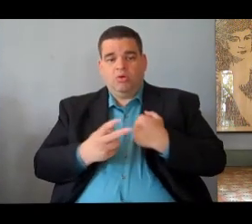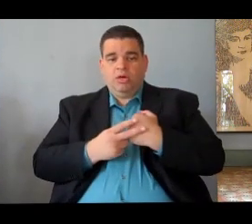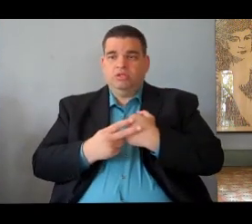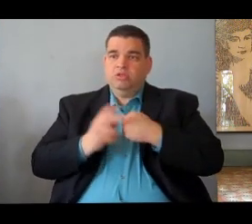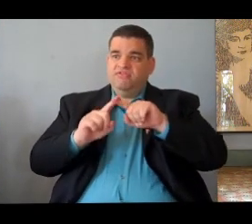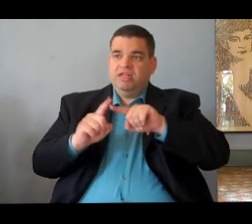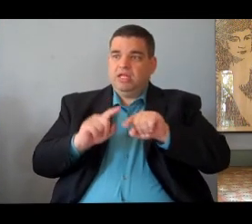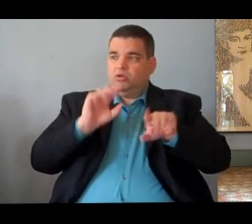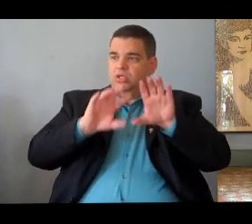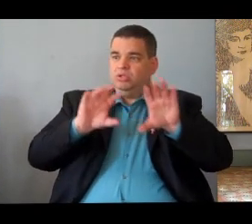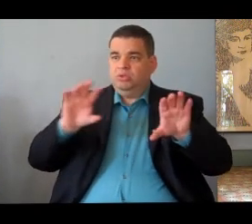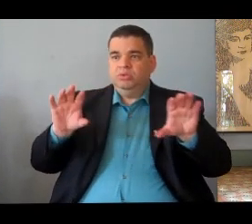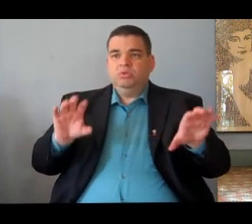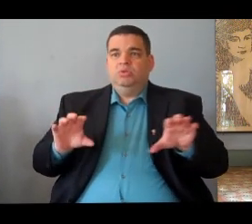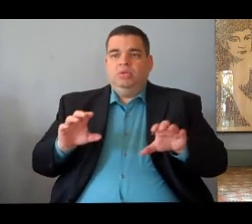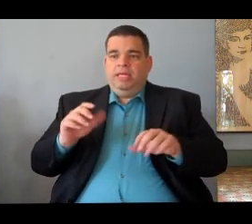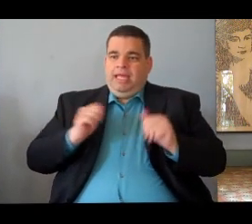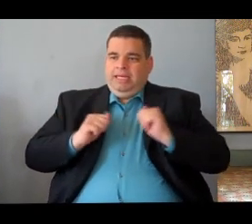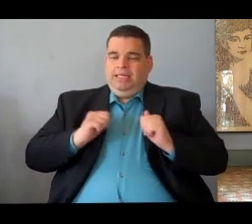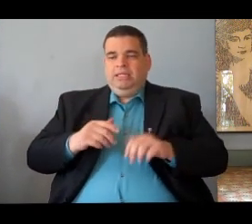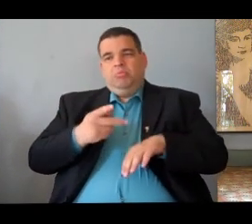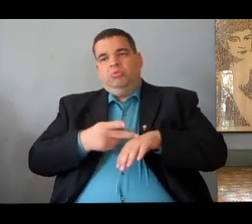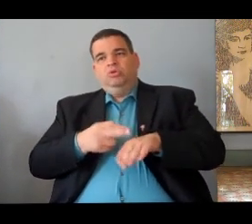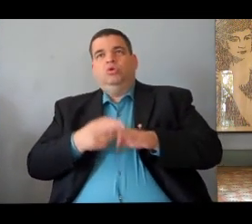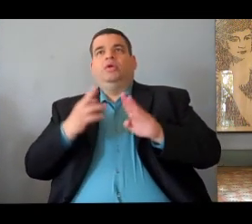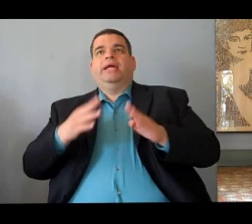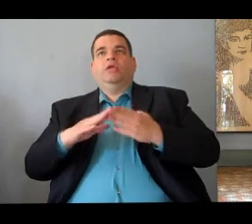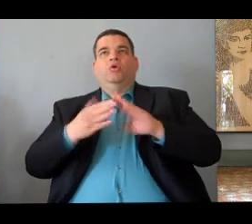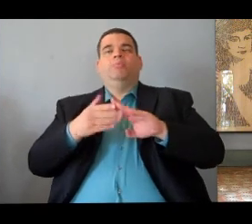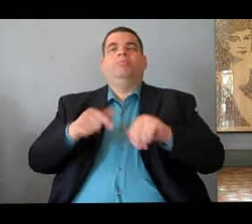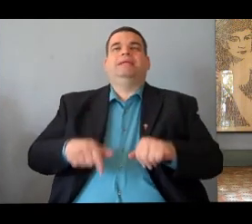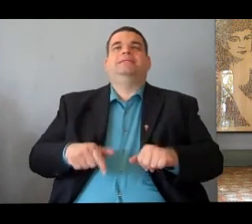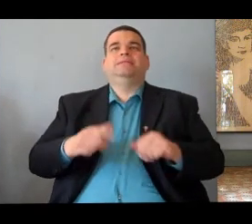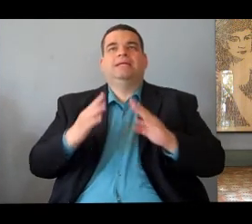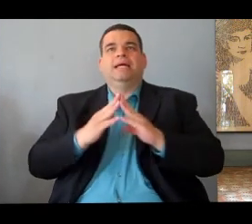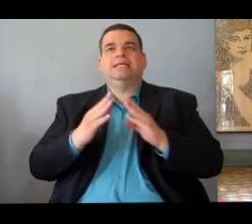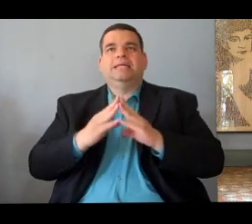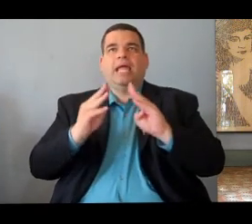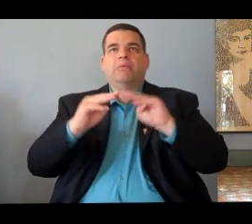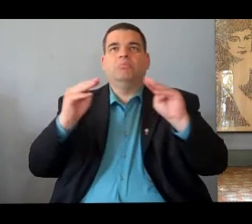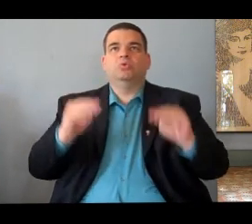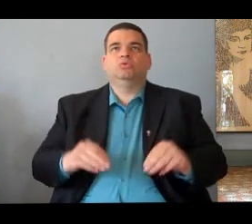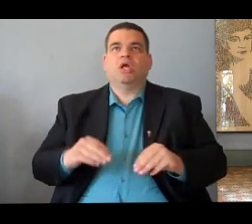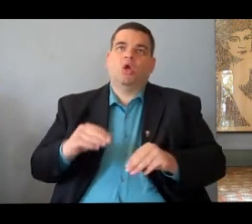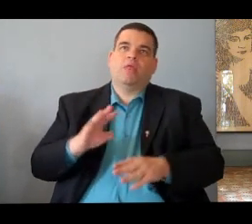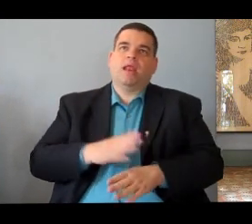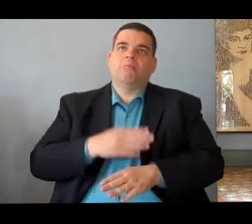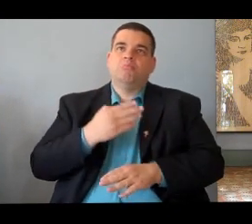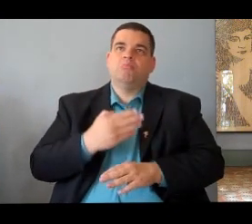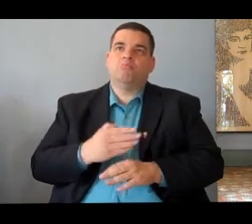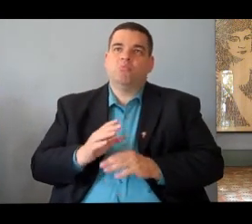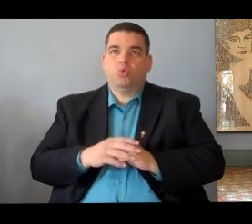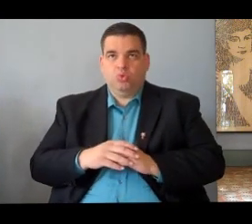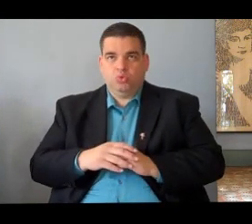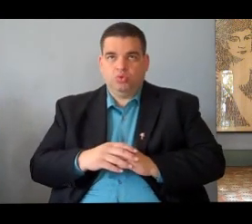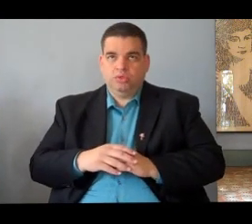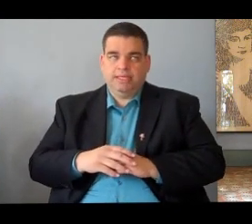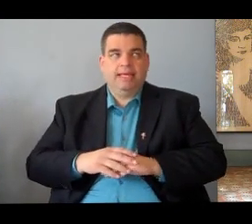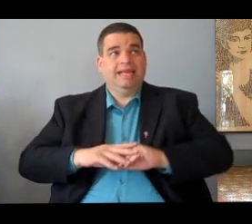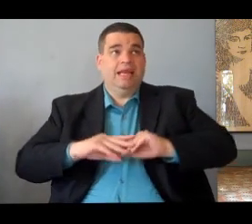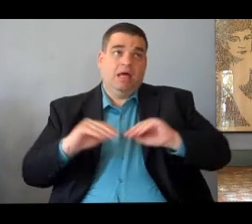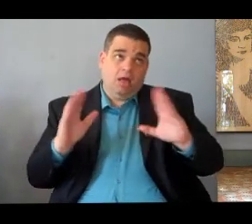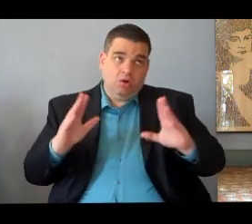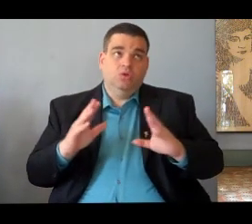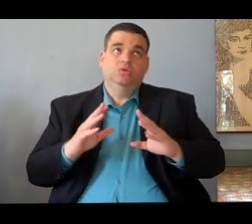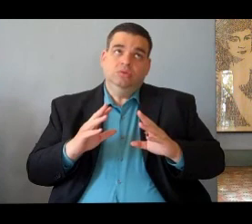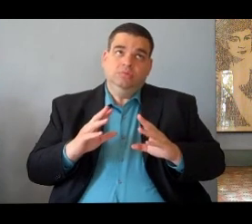diversos artistas puertorriqueños, convertir esta propiedad en el Museo de la Música Puertorriqueña. Okay. Claro, tiene su valor histórico,